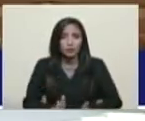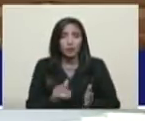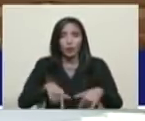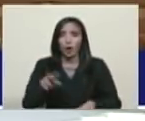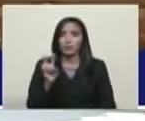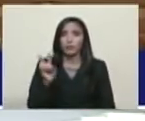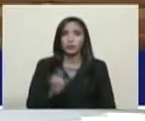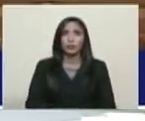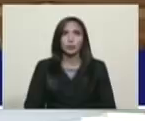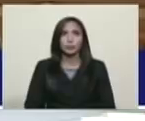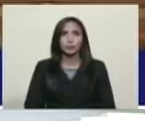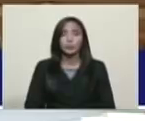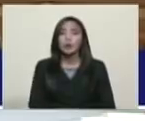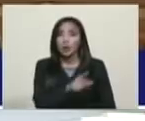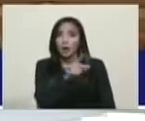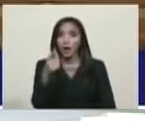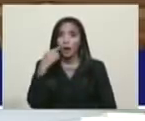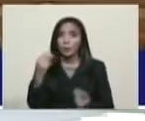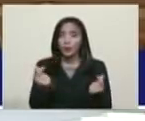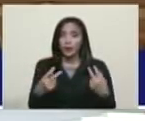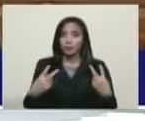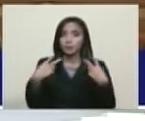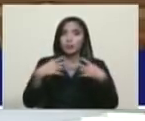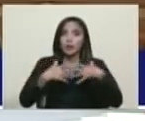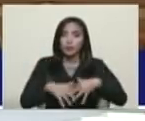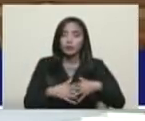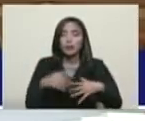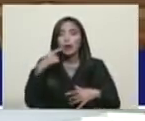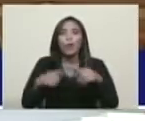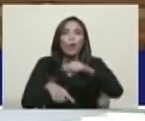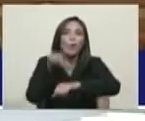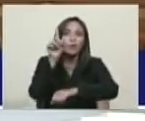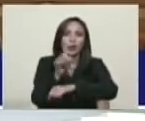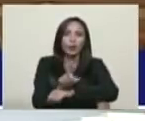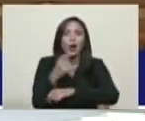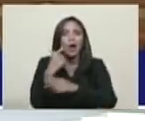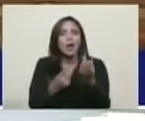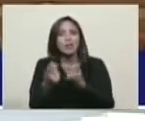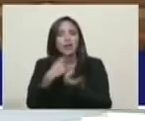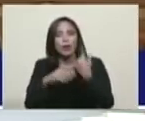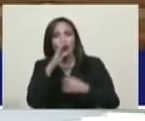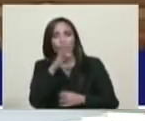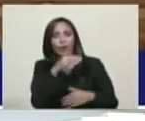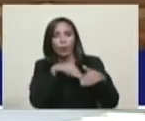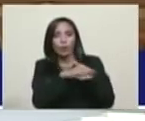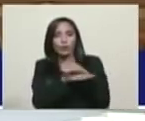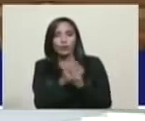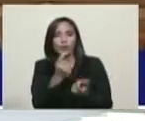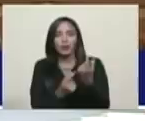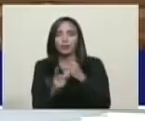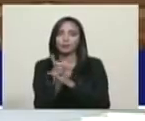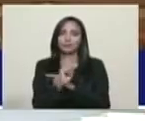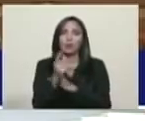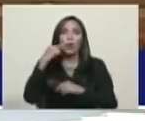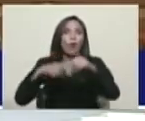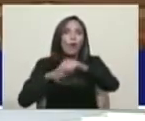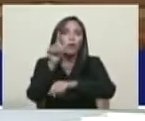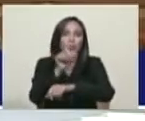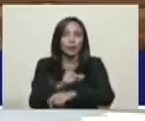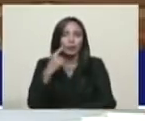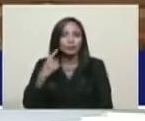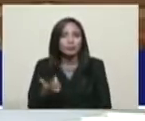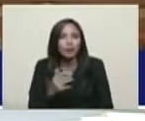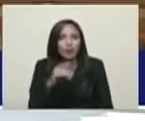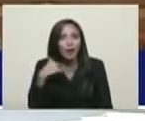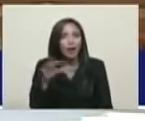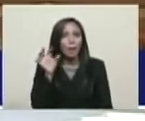quieres escuchar, empresario? Lo único que tú tienes no es tu cuenta bancaria, es tu país. No